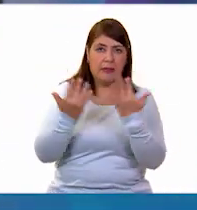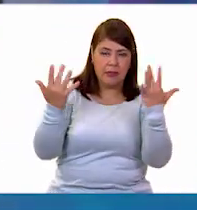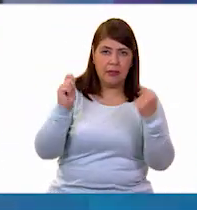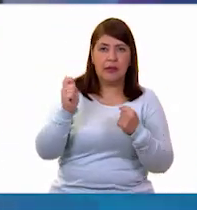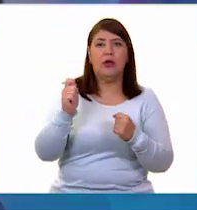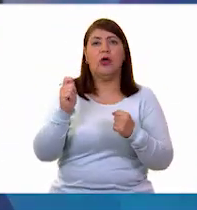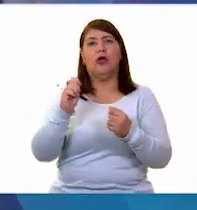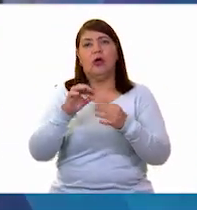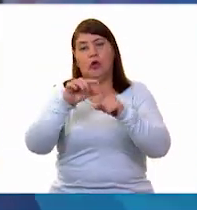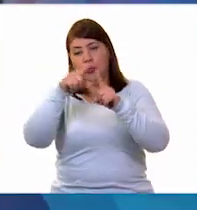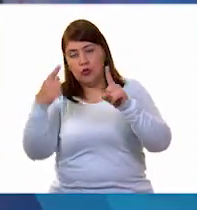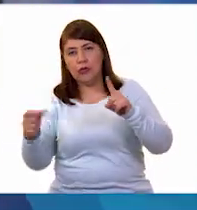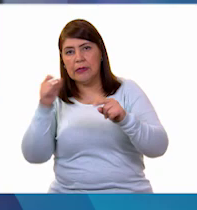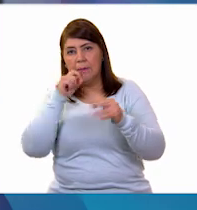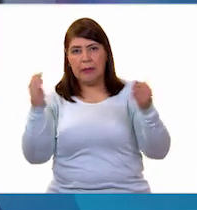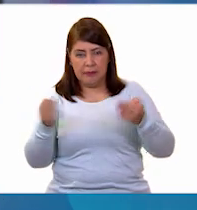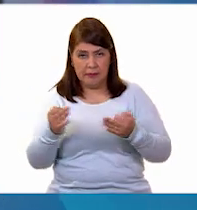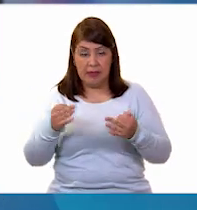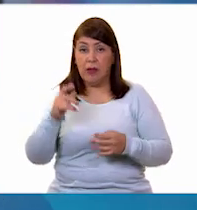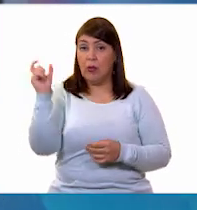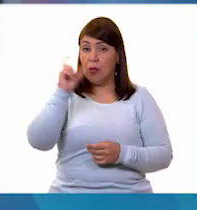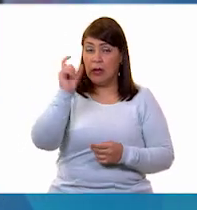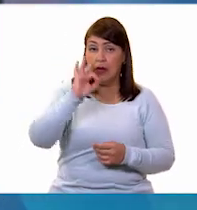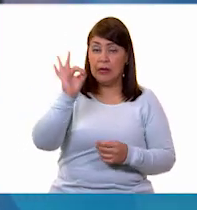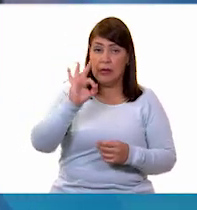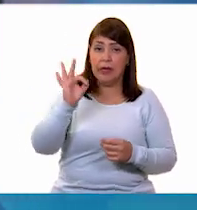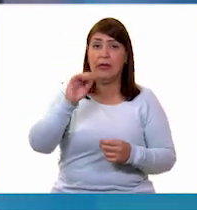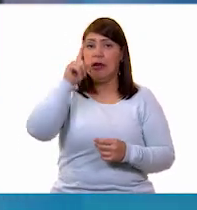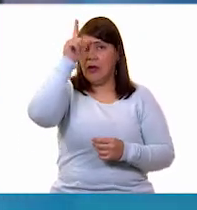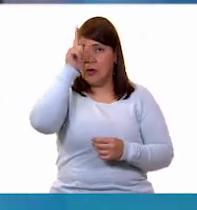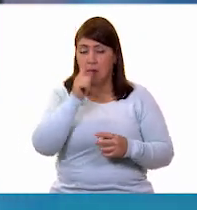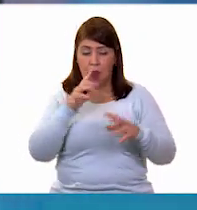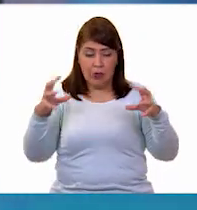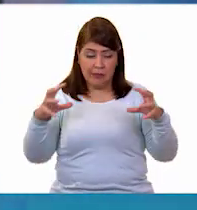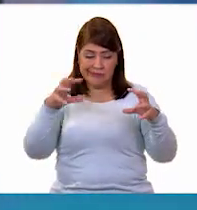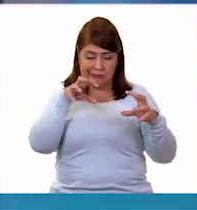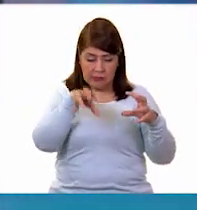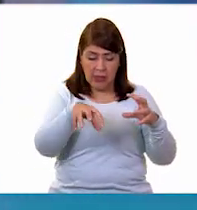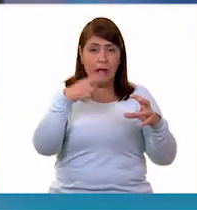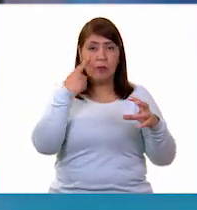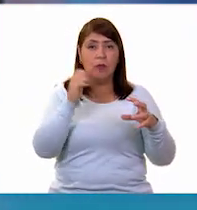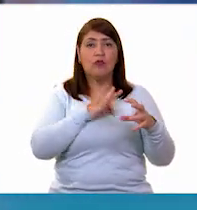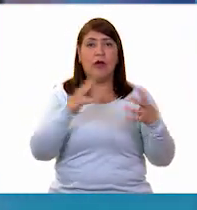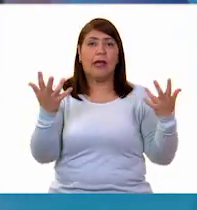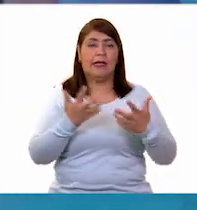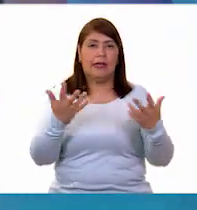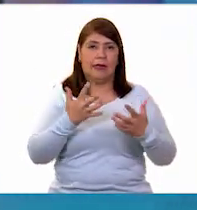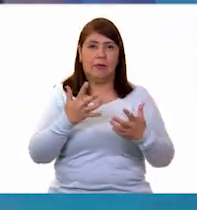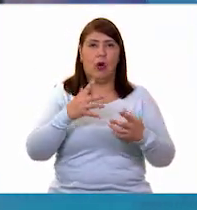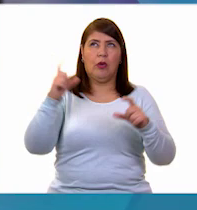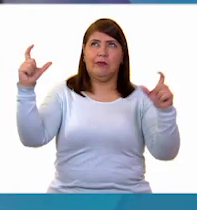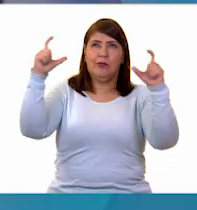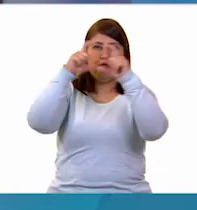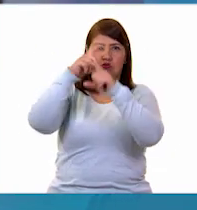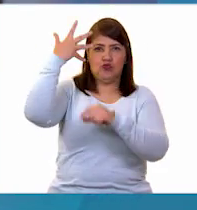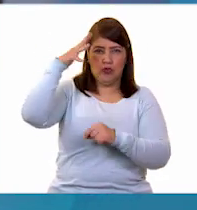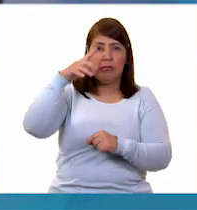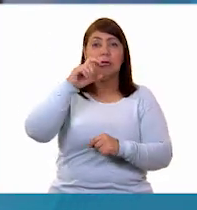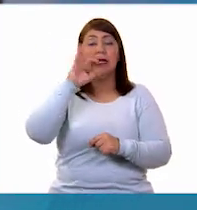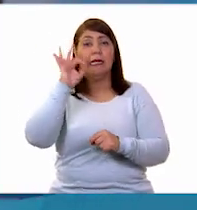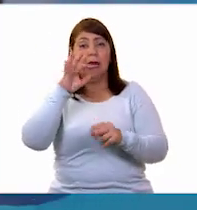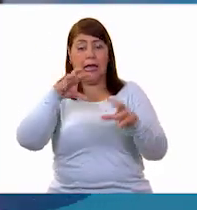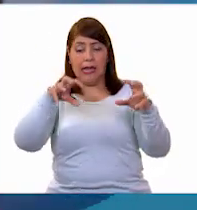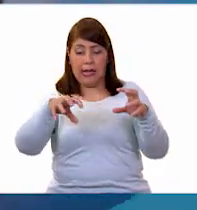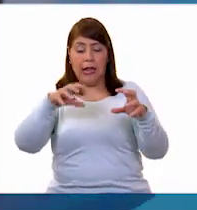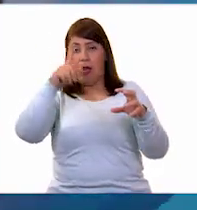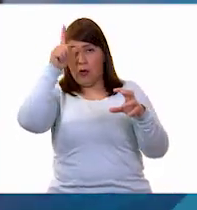e invierno. Cuando la Luna se pone en medio del Sol y la Tierra, se crea el eclipse solar. Y cuando la Tierra se